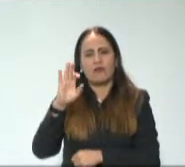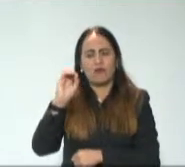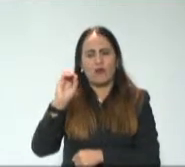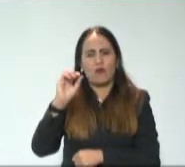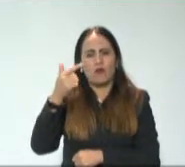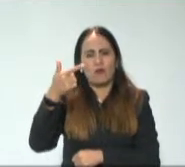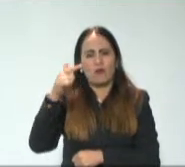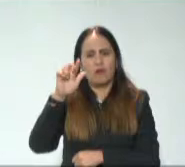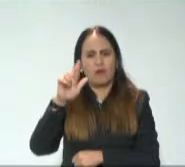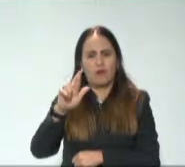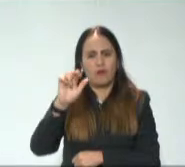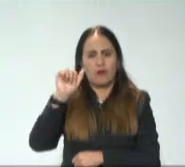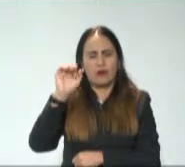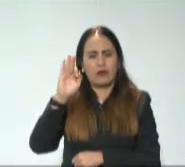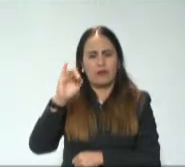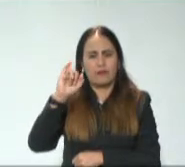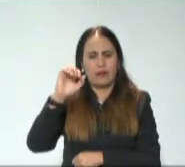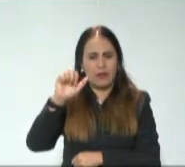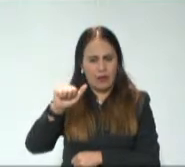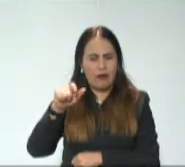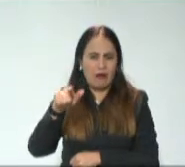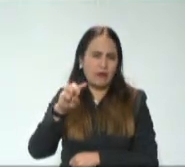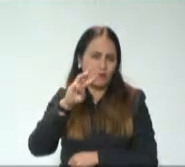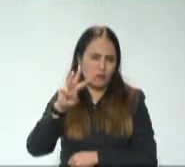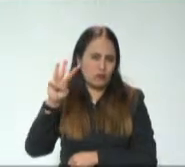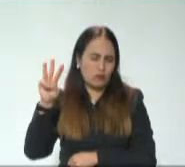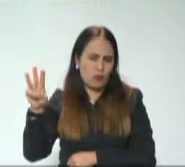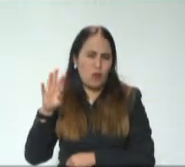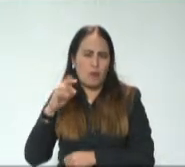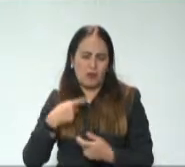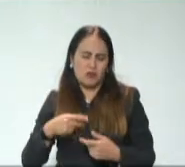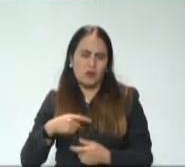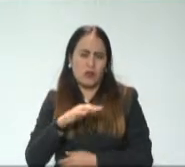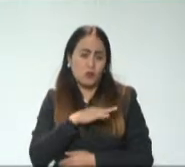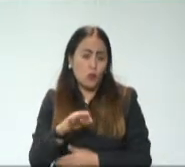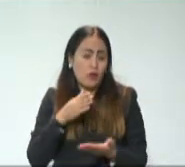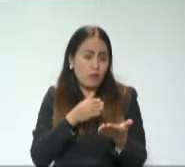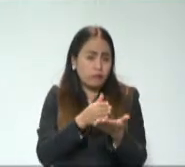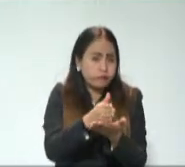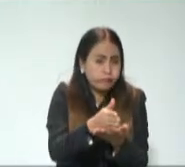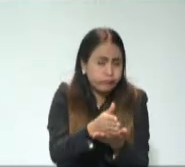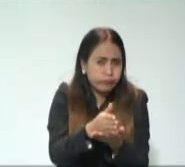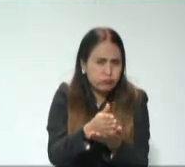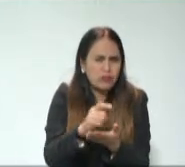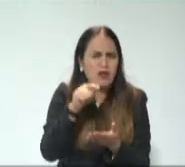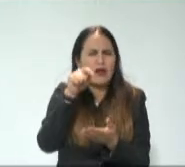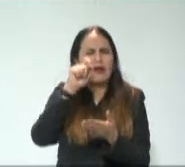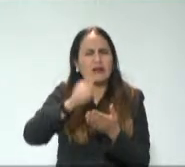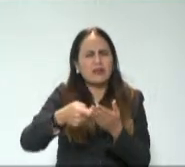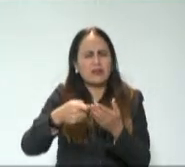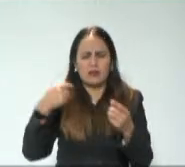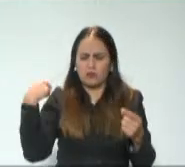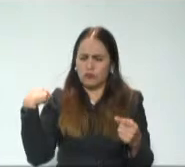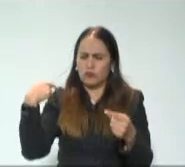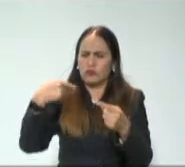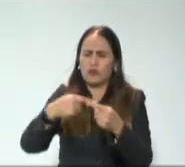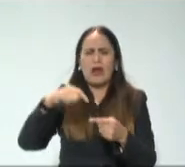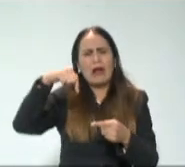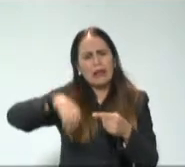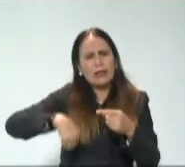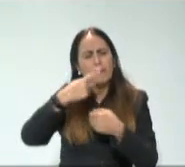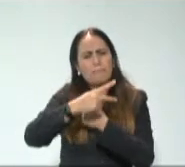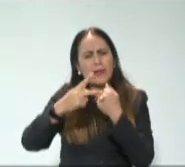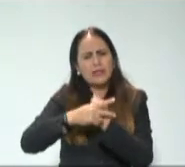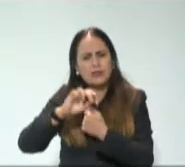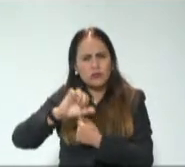permite a la gente que accede a la plataforma tener la Claridad de qué es lo que ha venido del extranjero a México